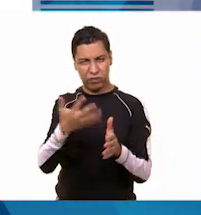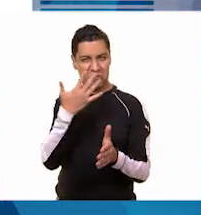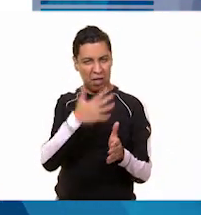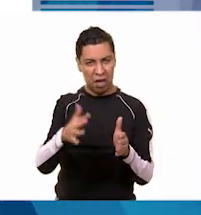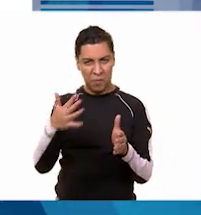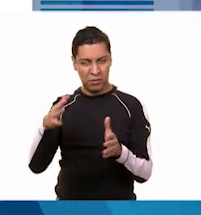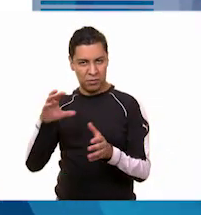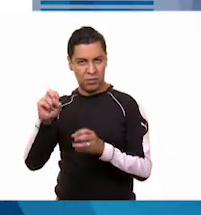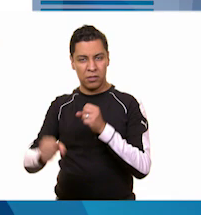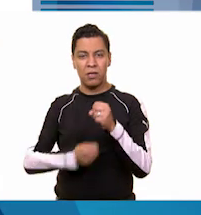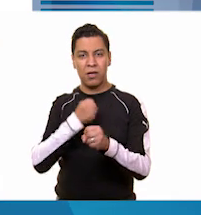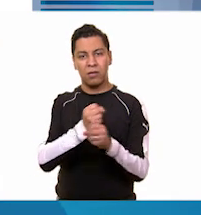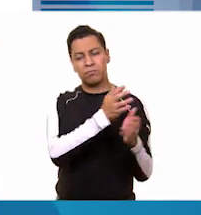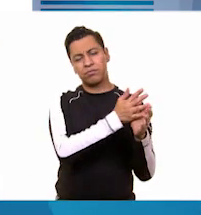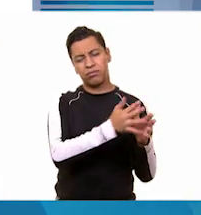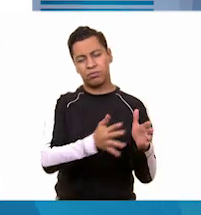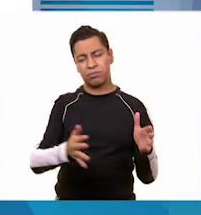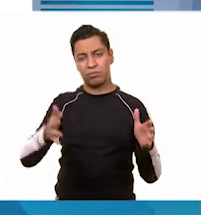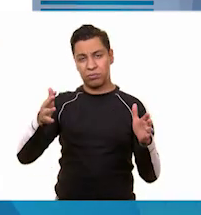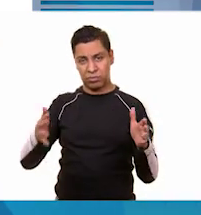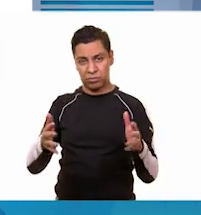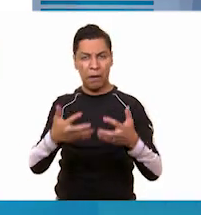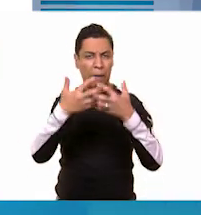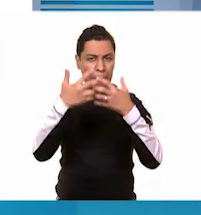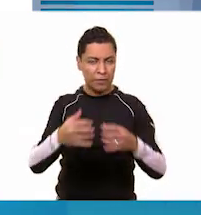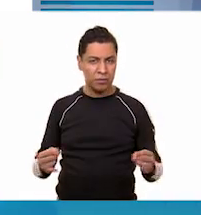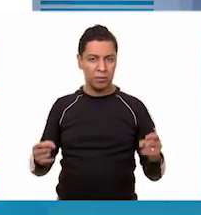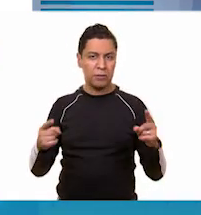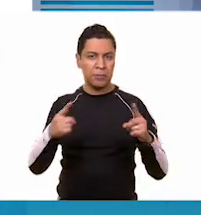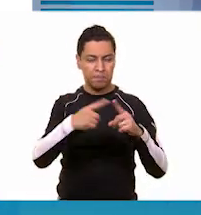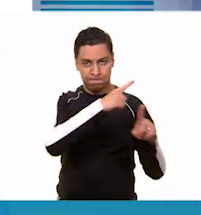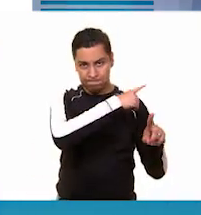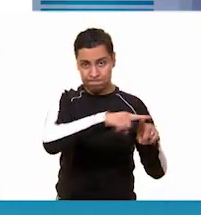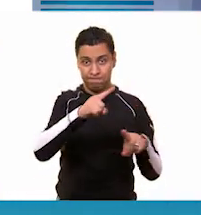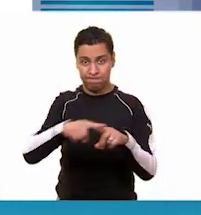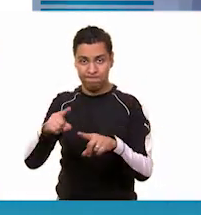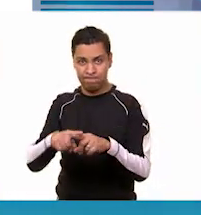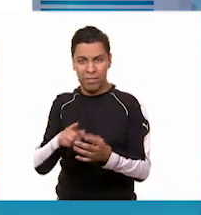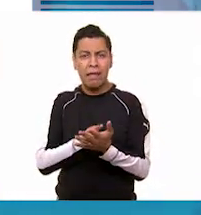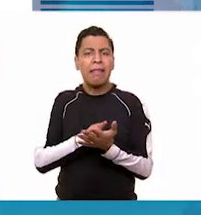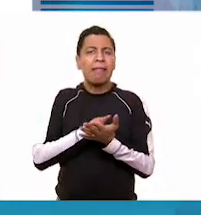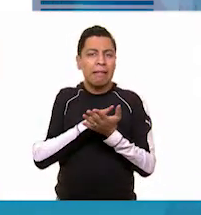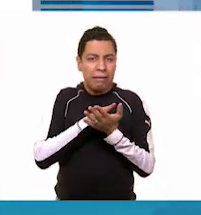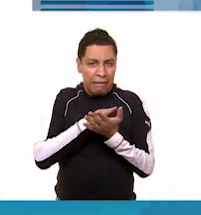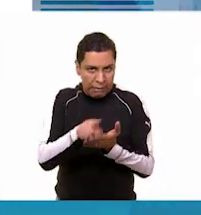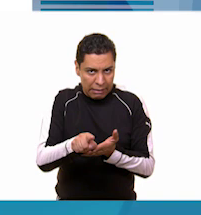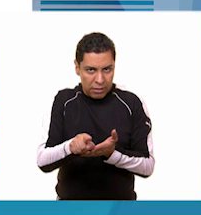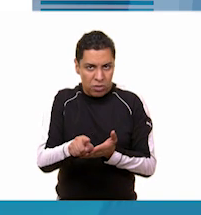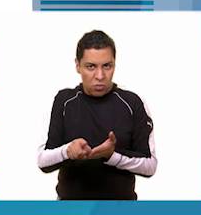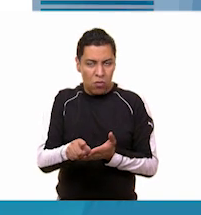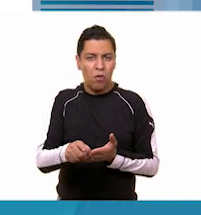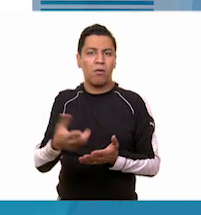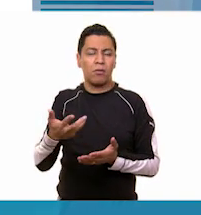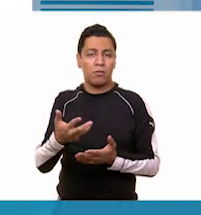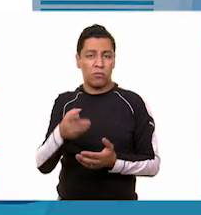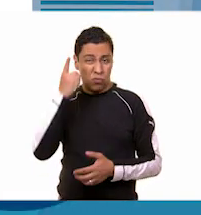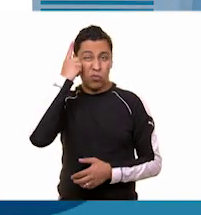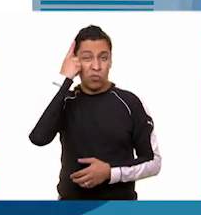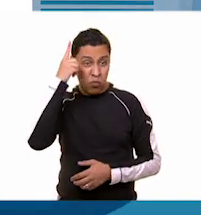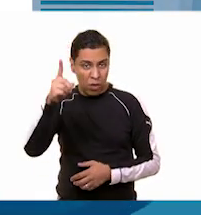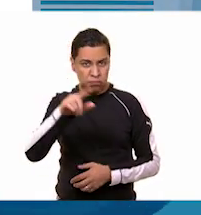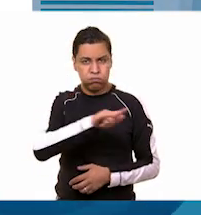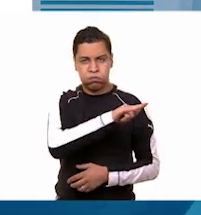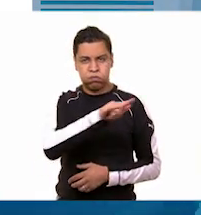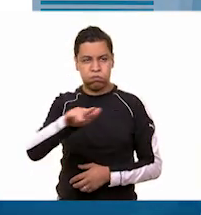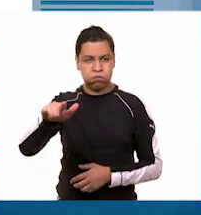pasado, varias grandes ciudades estadounidenses se disputaron el derecho de albergar algunas de esas aeronaves espaciales. El Enterprise,